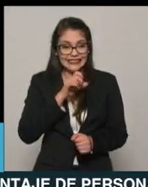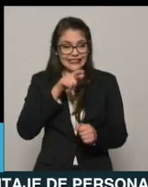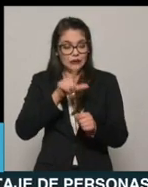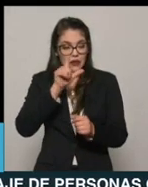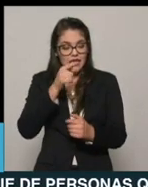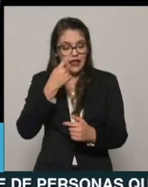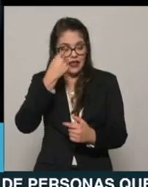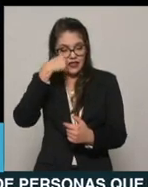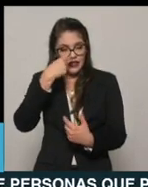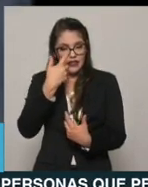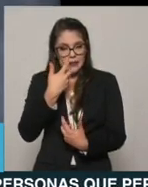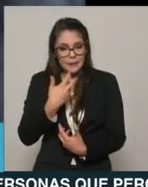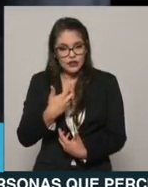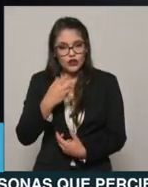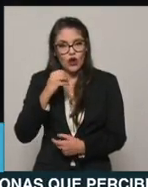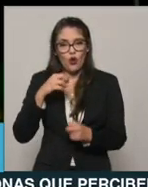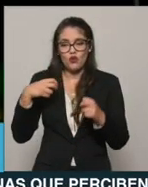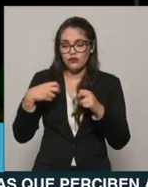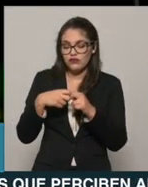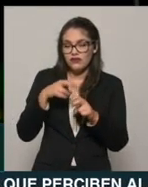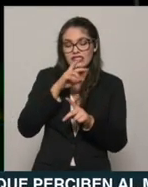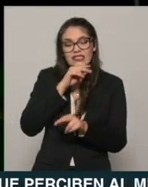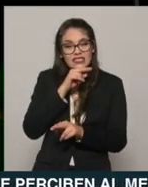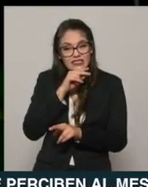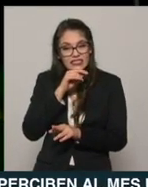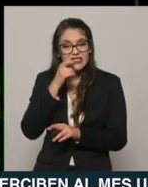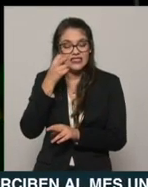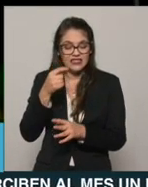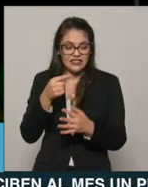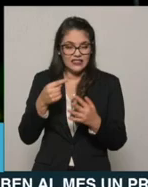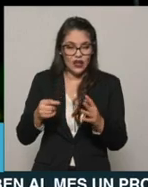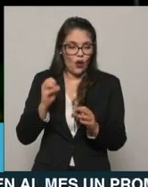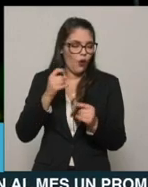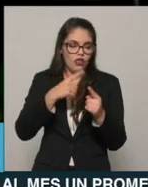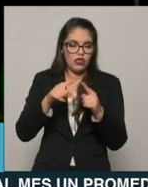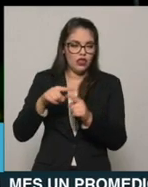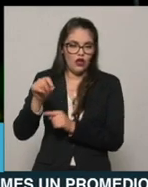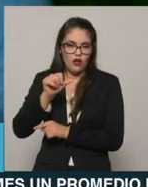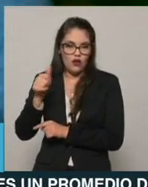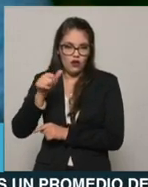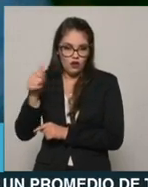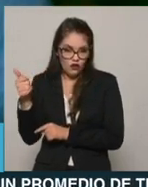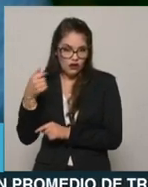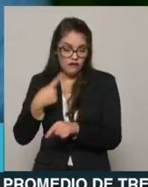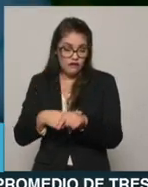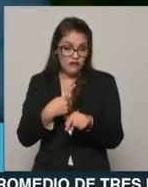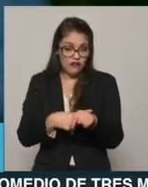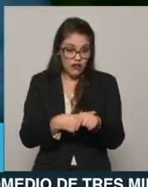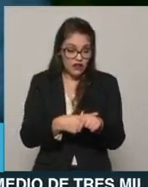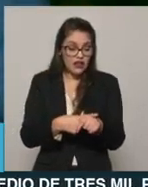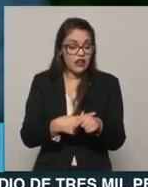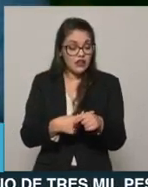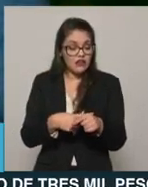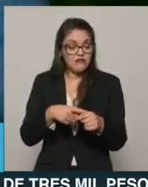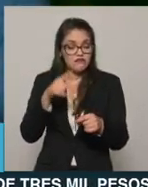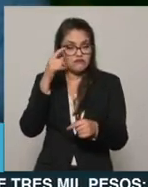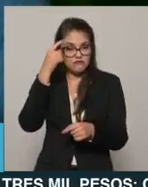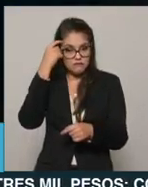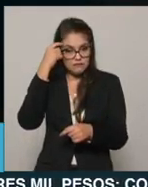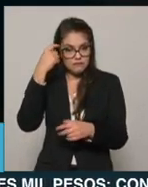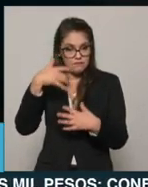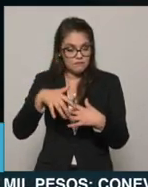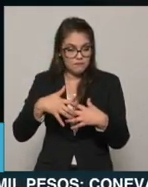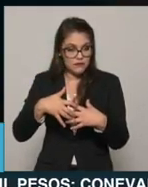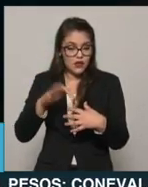depresión o de ansiedad, y bueno, o de muchas otras enfermedades psiquiátricas, podemos decir que si